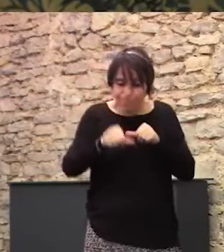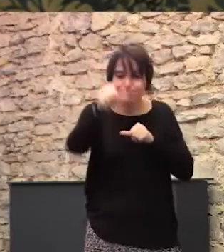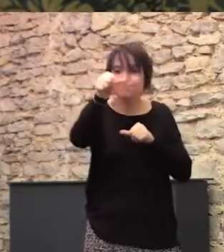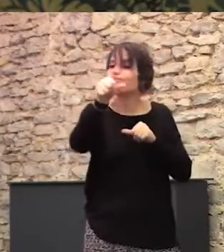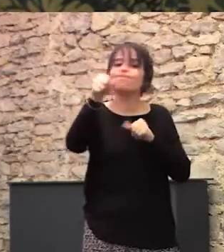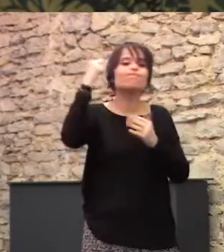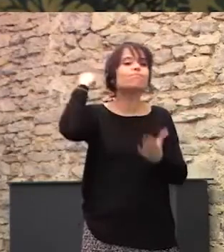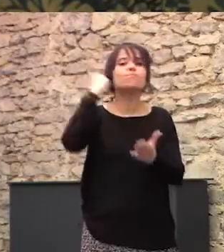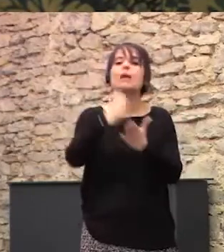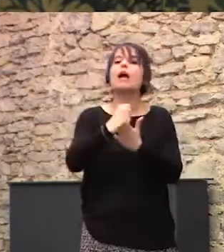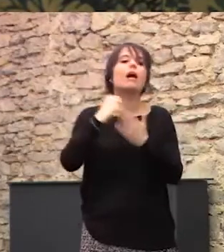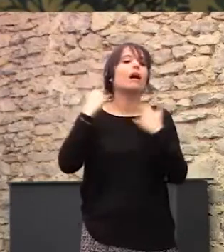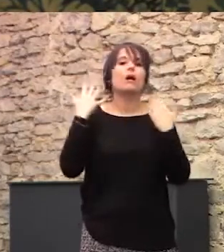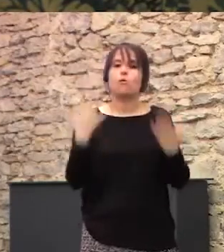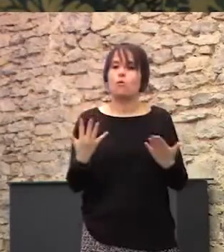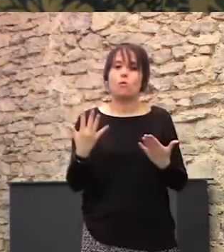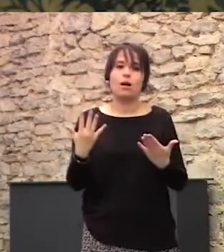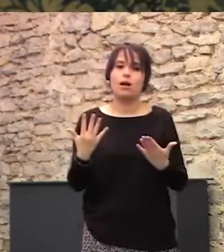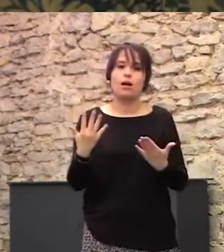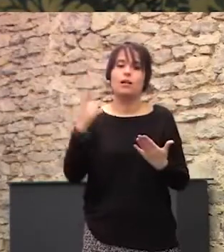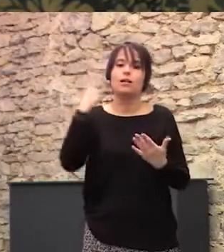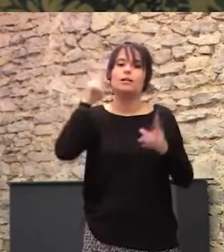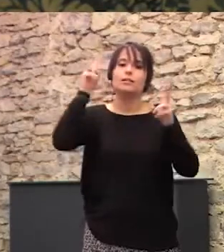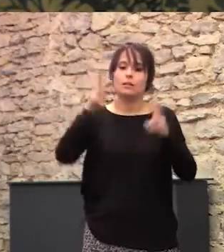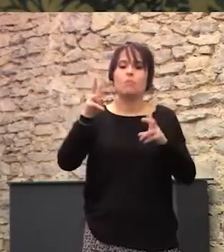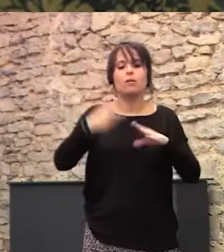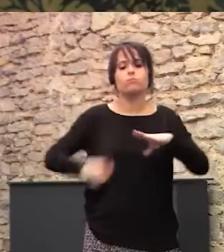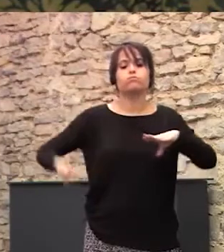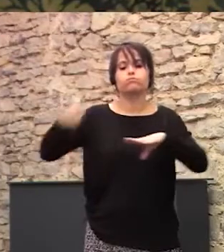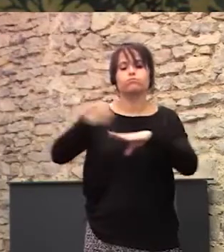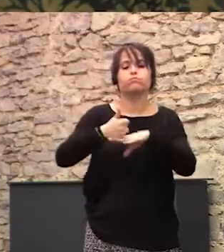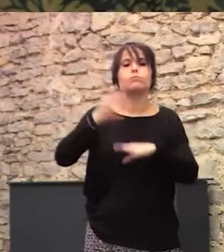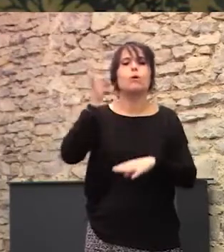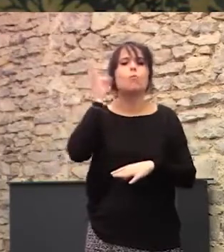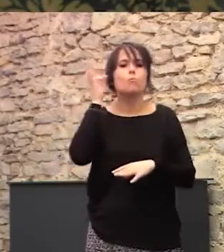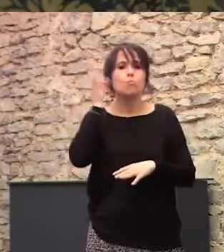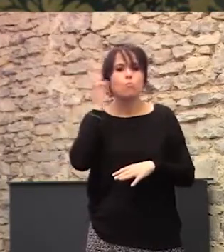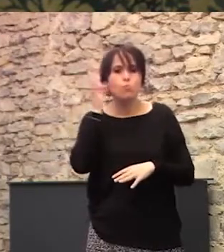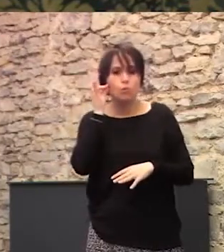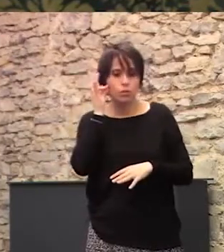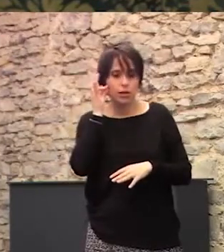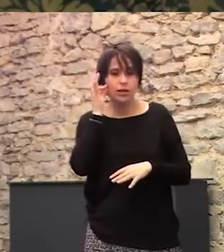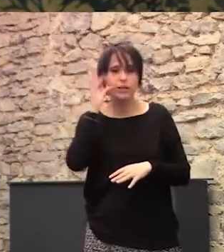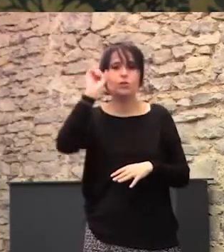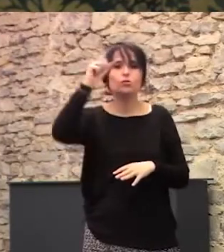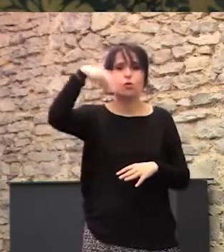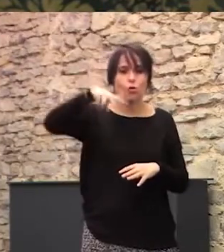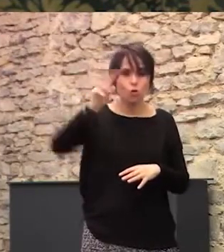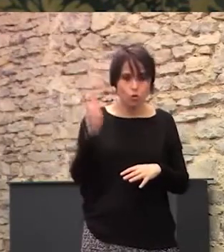marca el diseño de las mujeres proclamado por las Naciones Unidas,